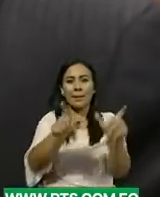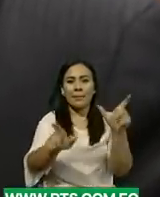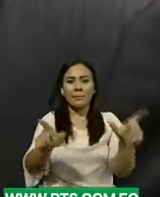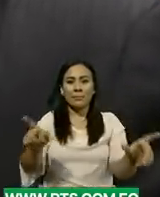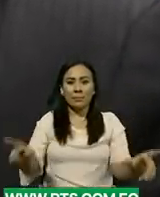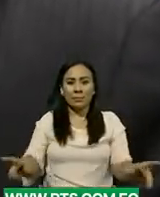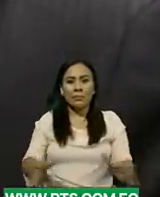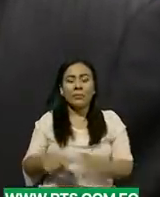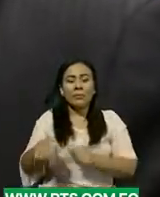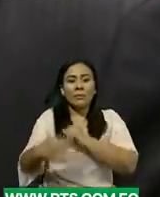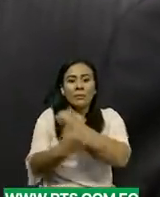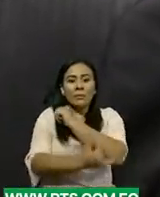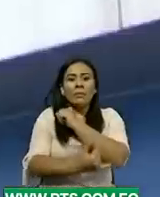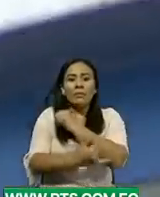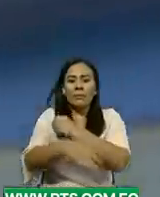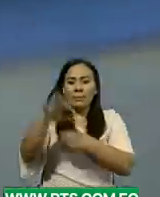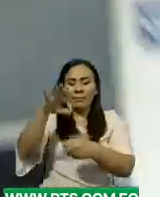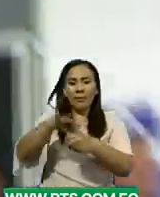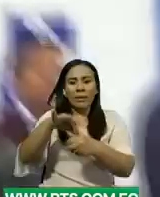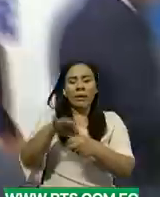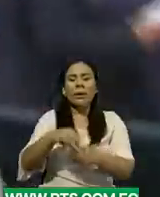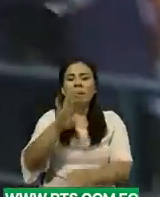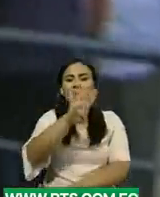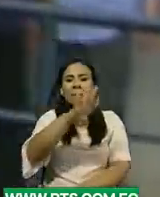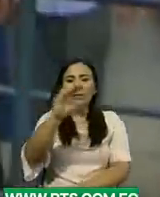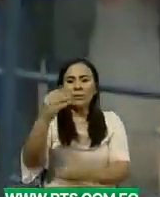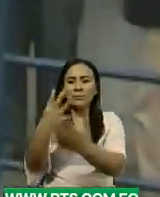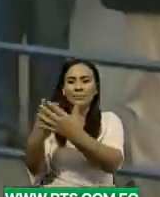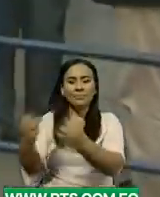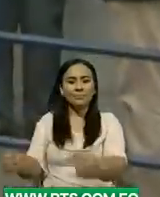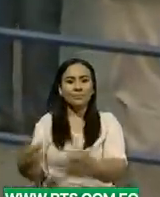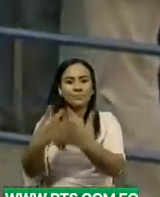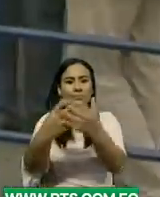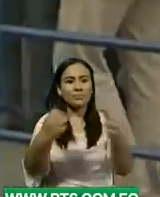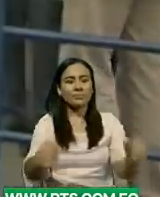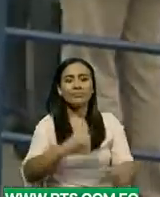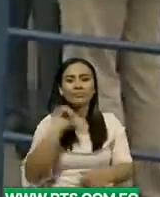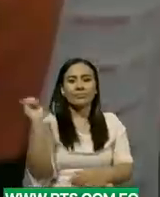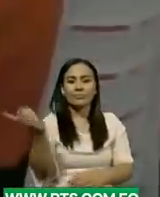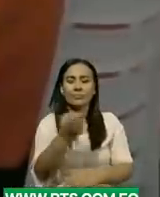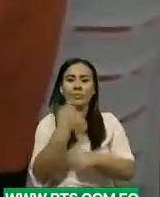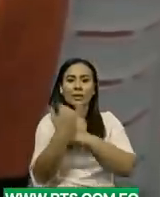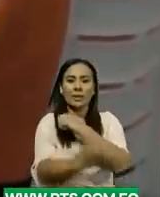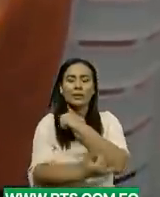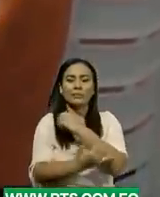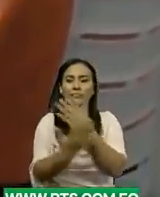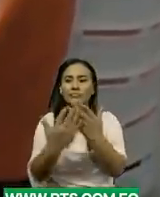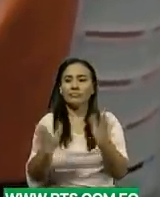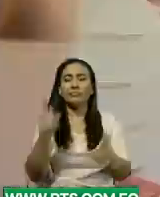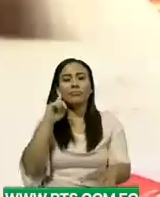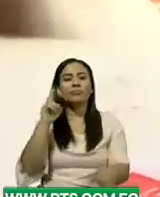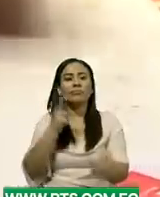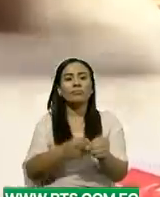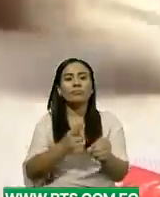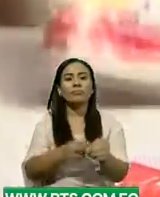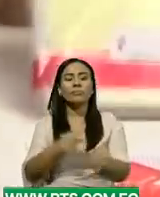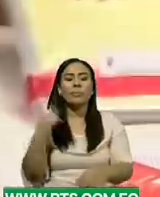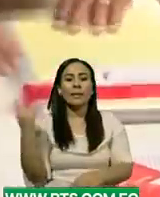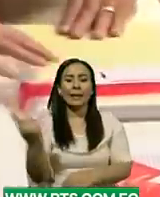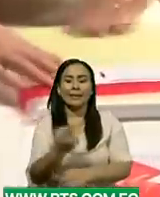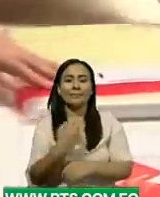van a realizar la votación. 40 centros de reclusión en todo el país fueron habilitados para participar de esta fiesta